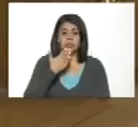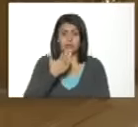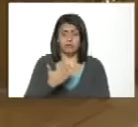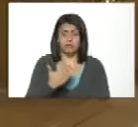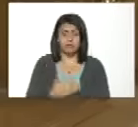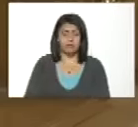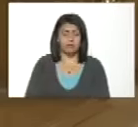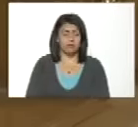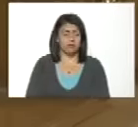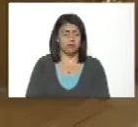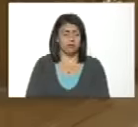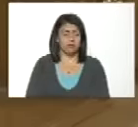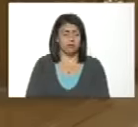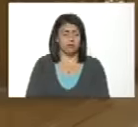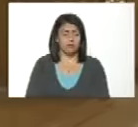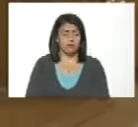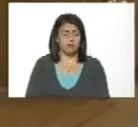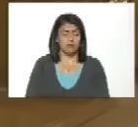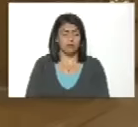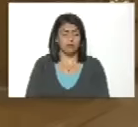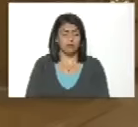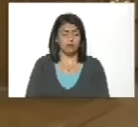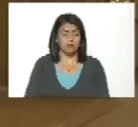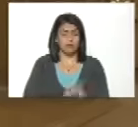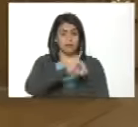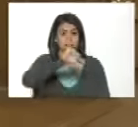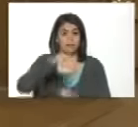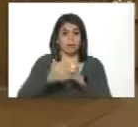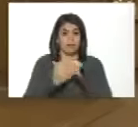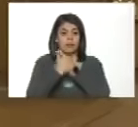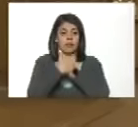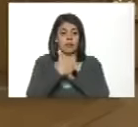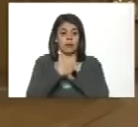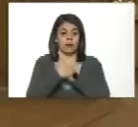al compañero Jorge Rodríguez